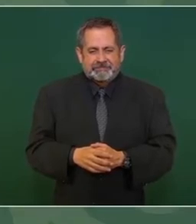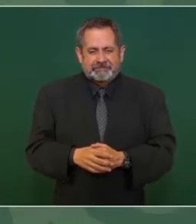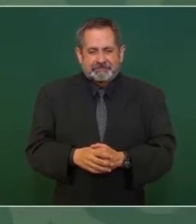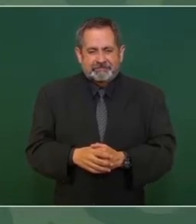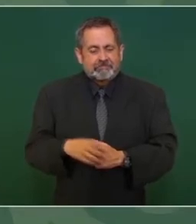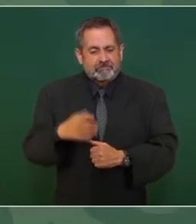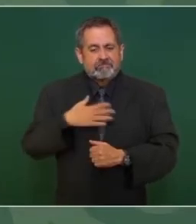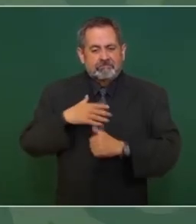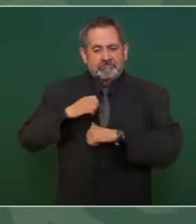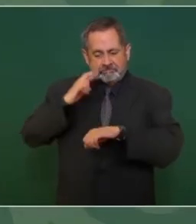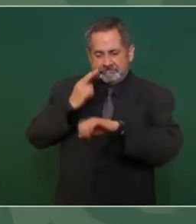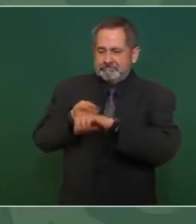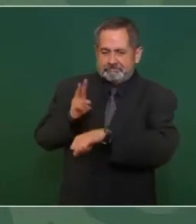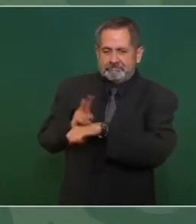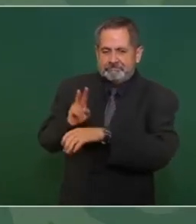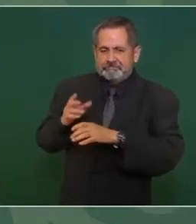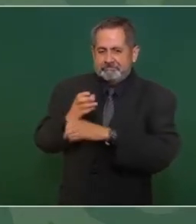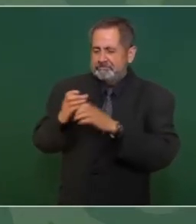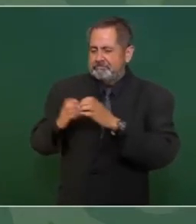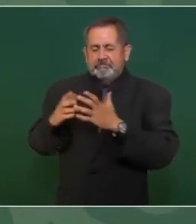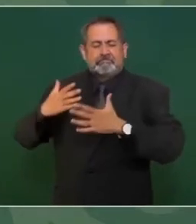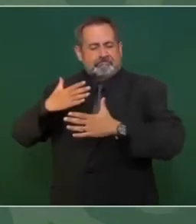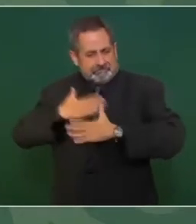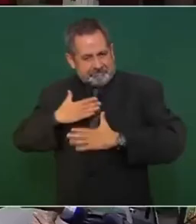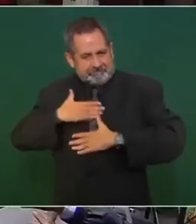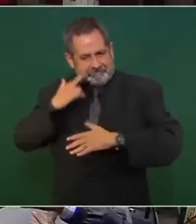Yo me hago cargo, pues, de mis cosas.